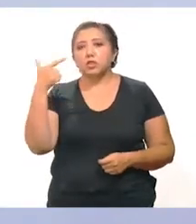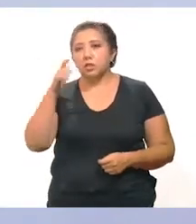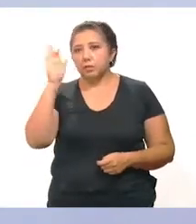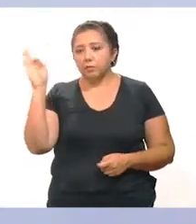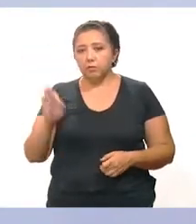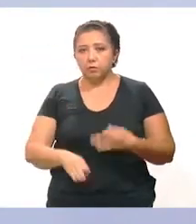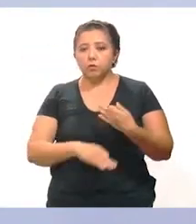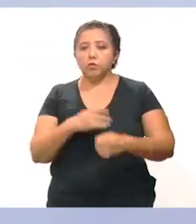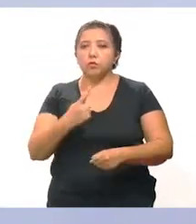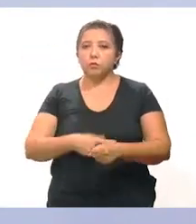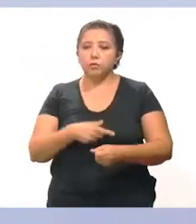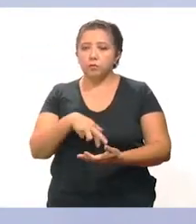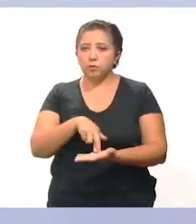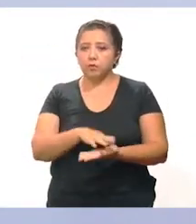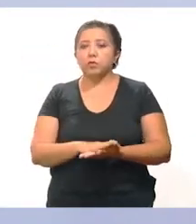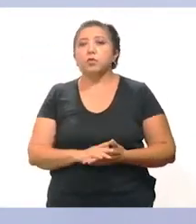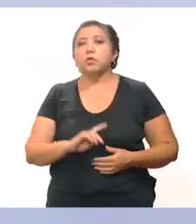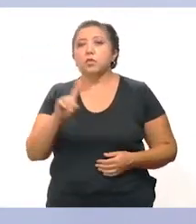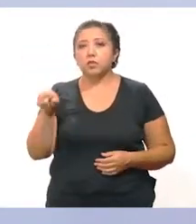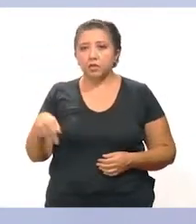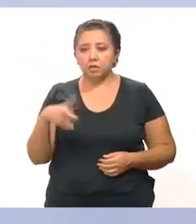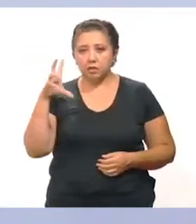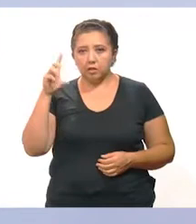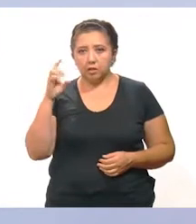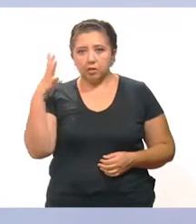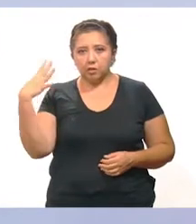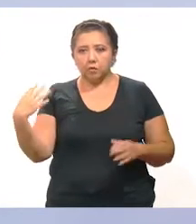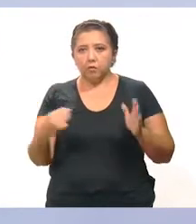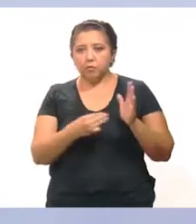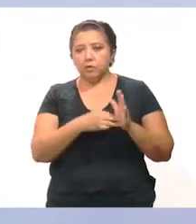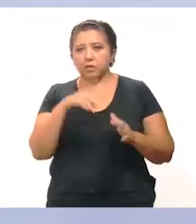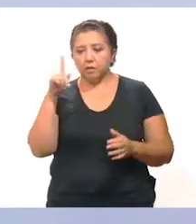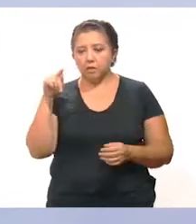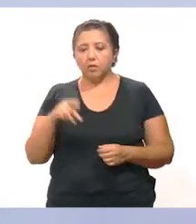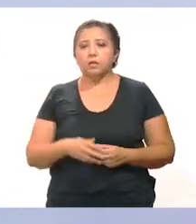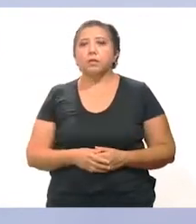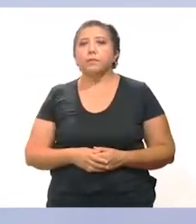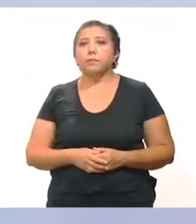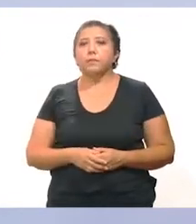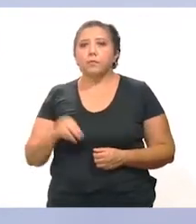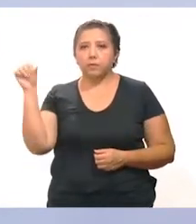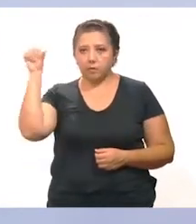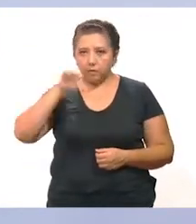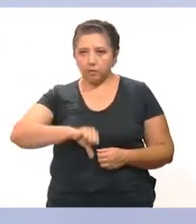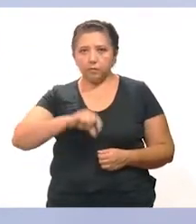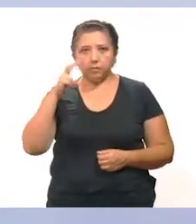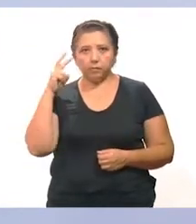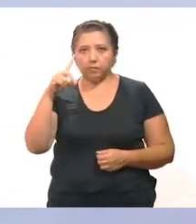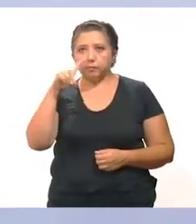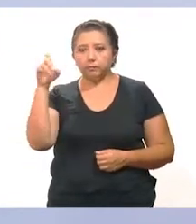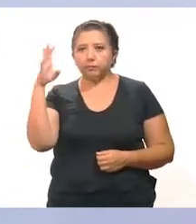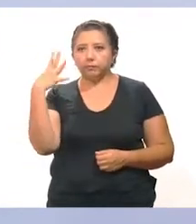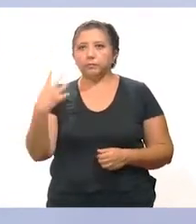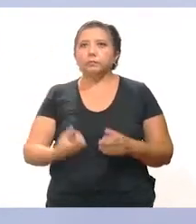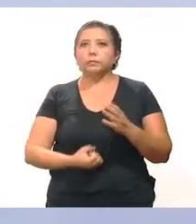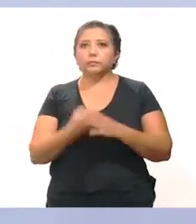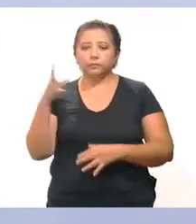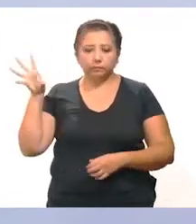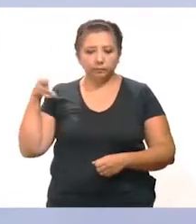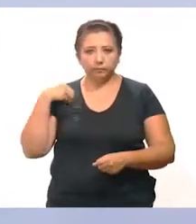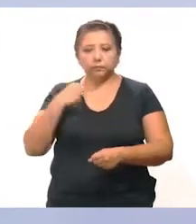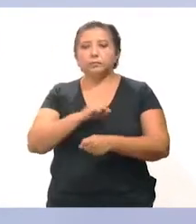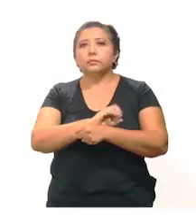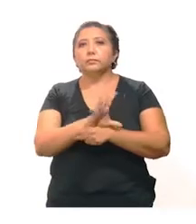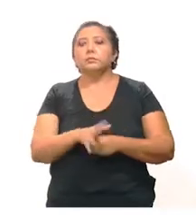del total de contagios registrados, que es 34.070 casos. Hoy se detectaron 104 nuevos contagios